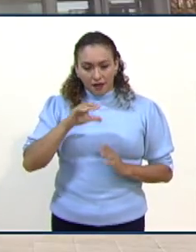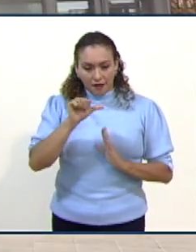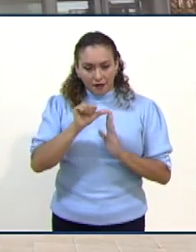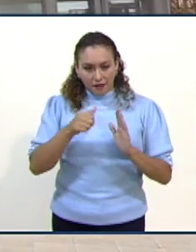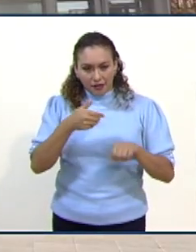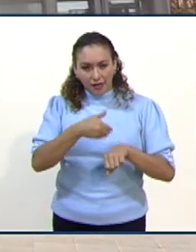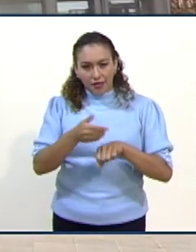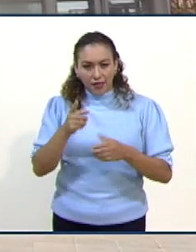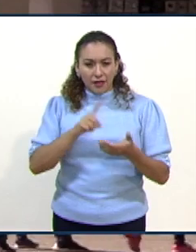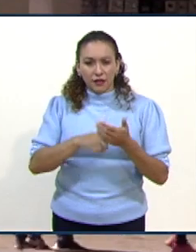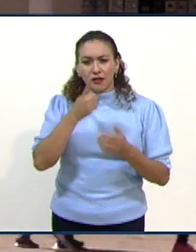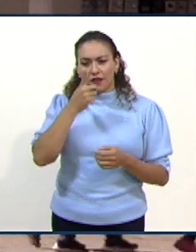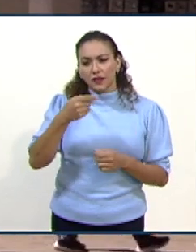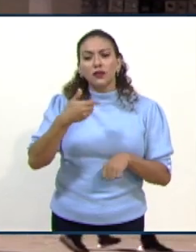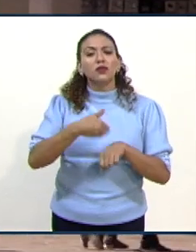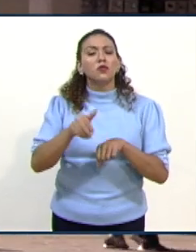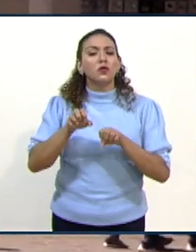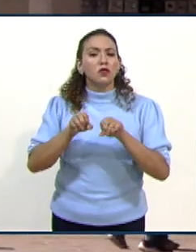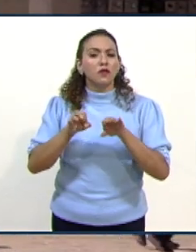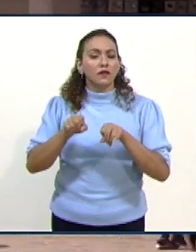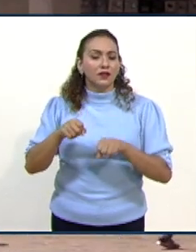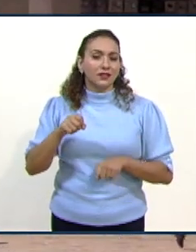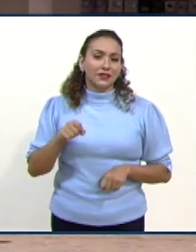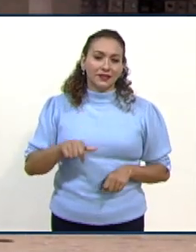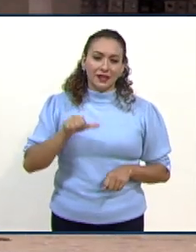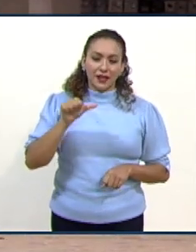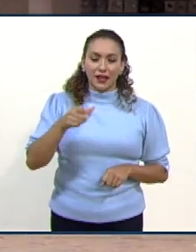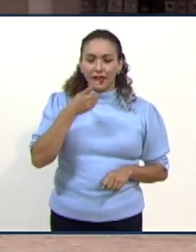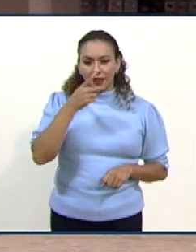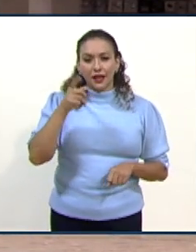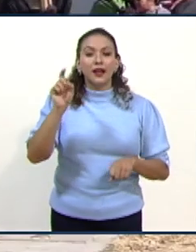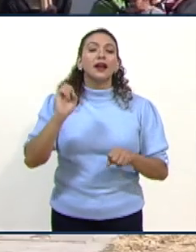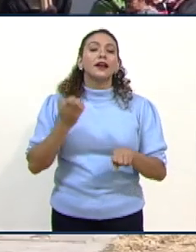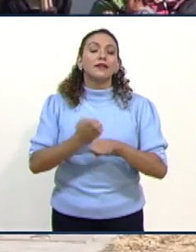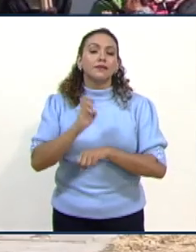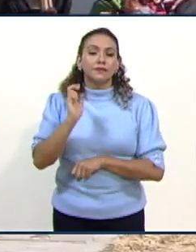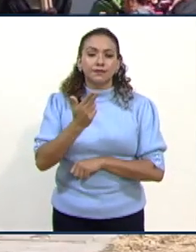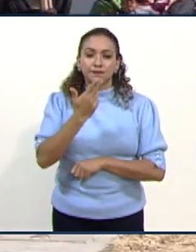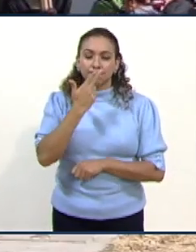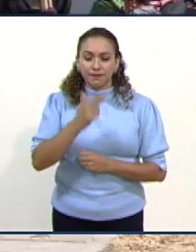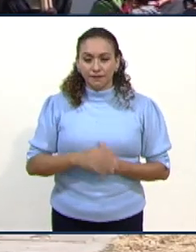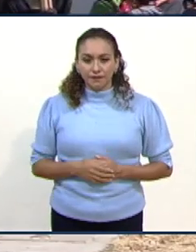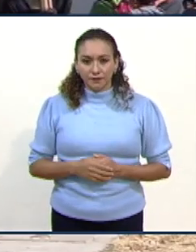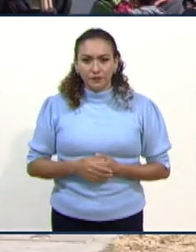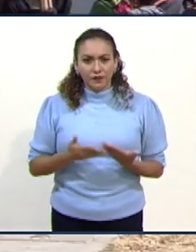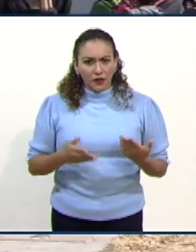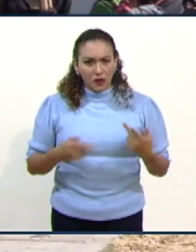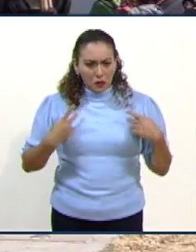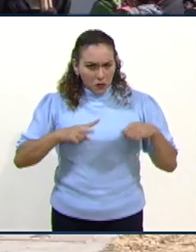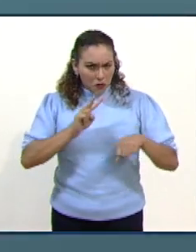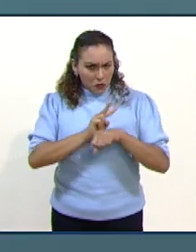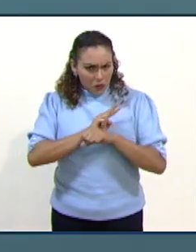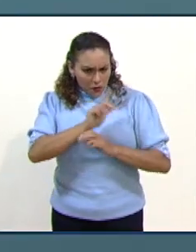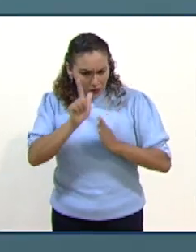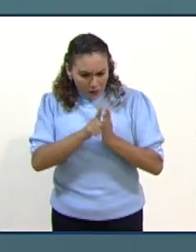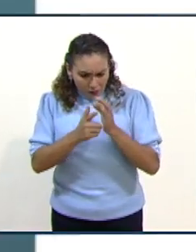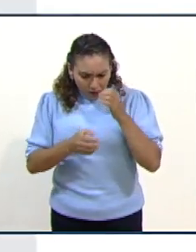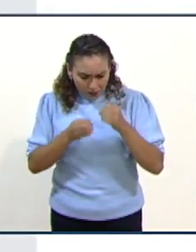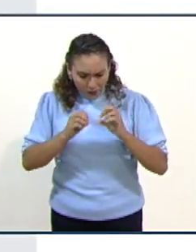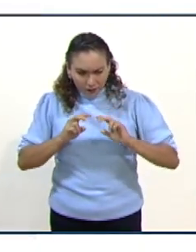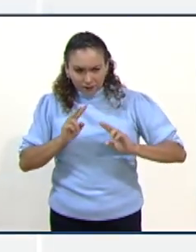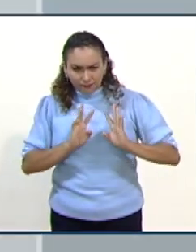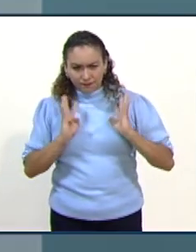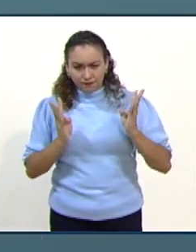Tribunal Colegiado del 17º Circuito, con sede en Chihuahua. El Consejo de la Judicatura Federal destacó que el